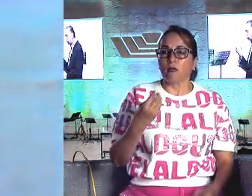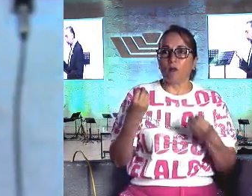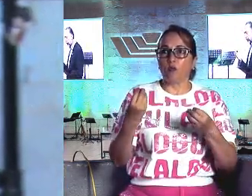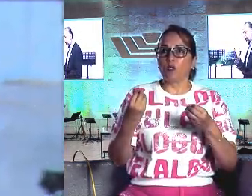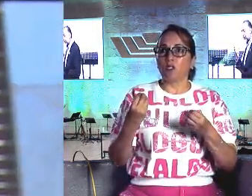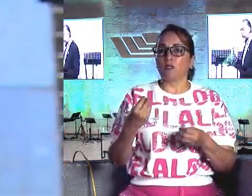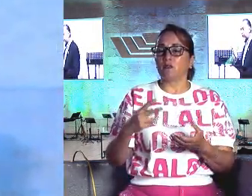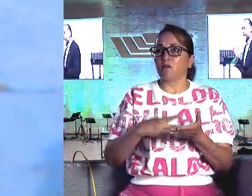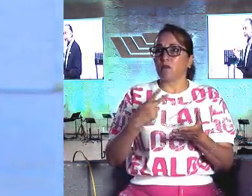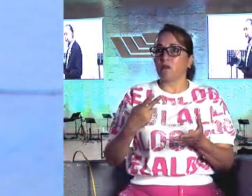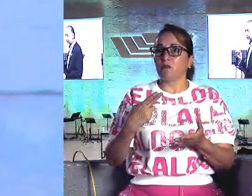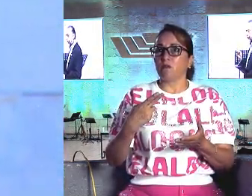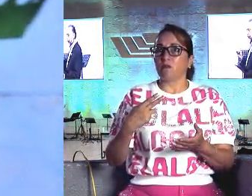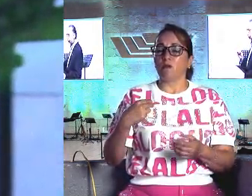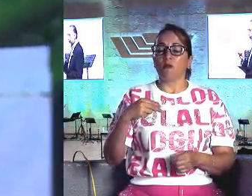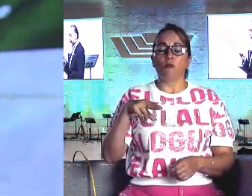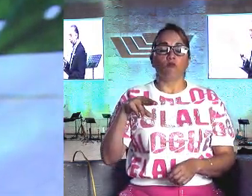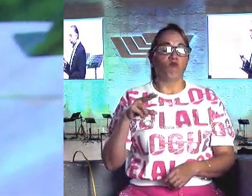estoy afligido,